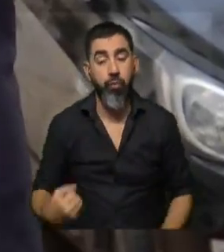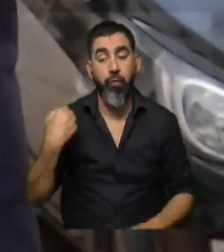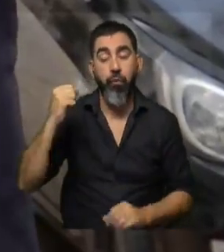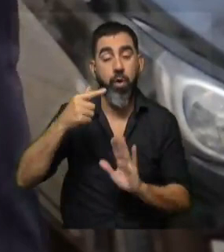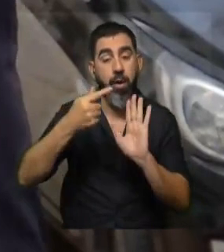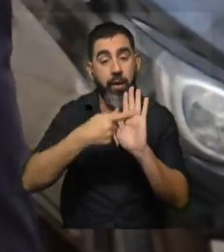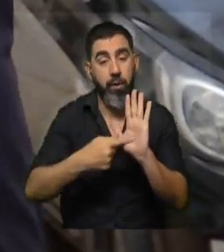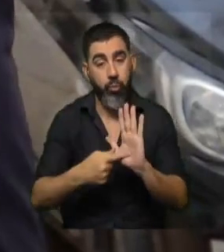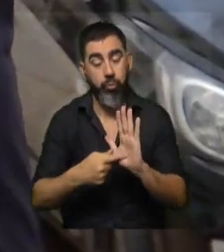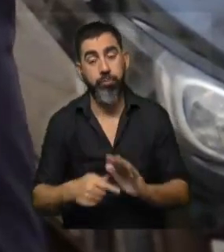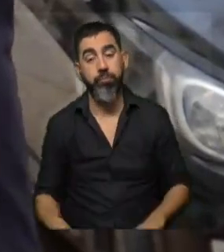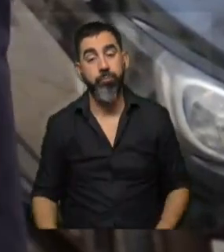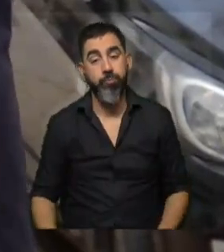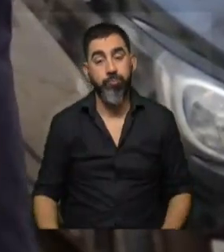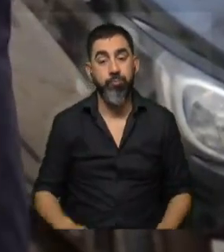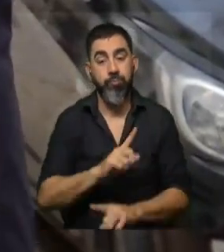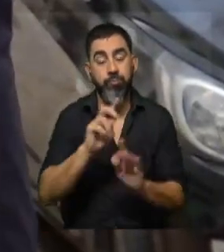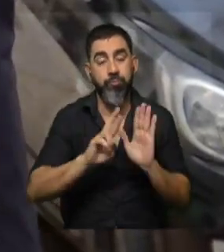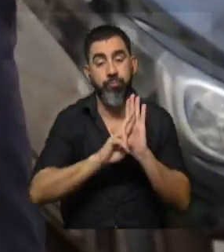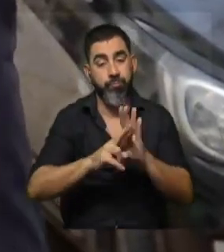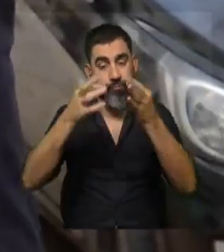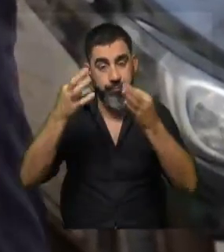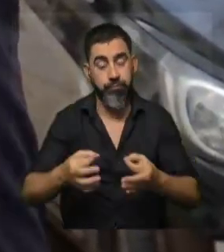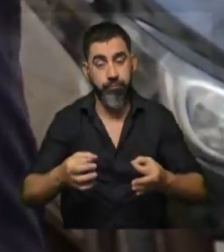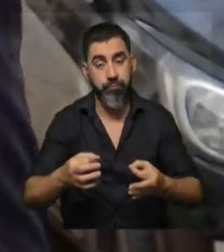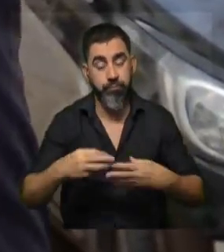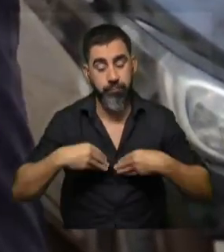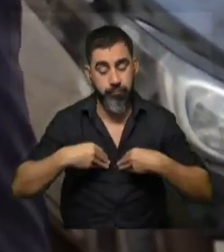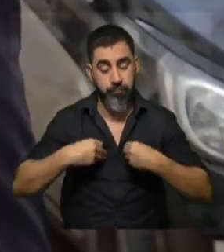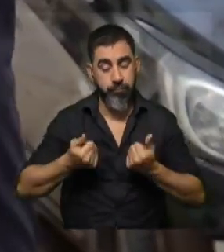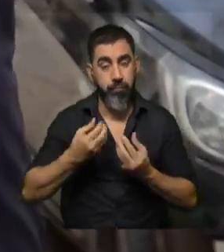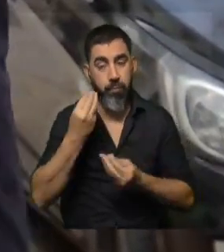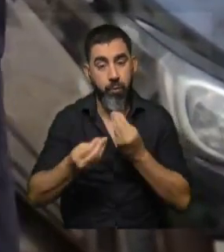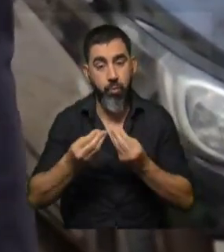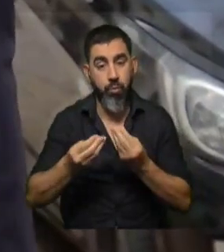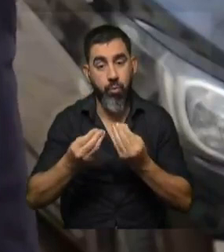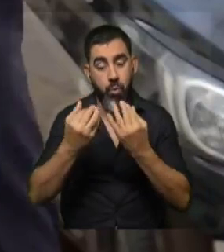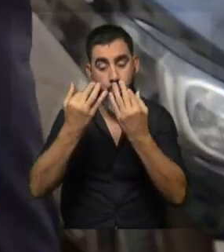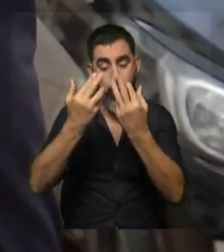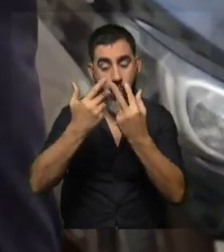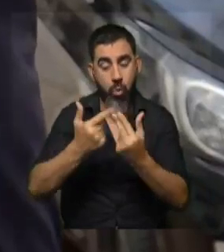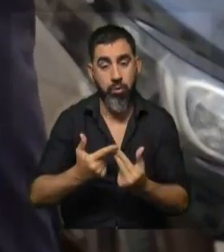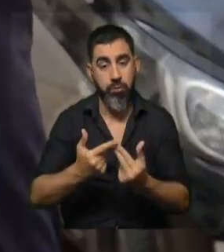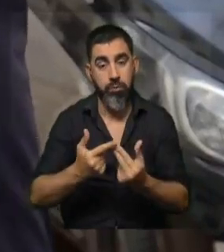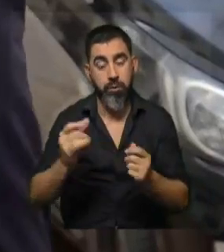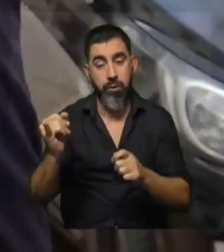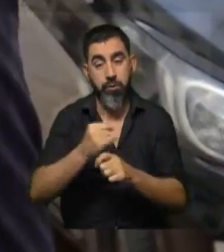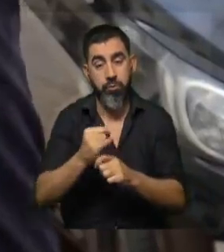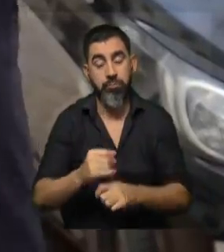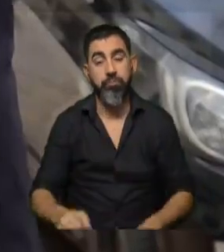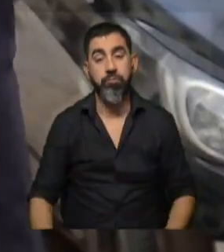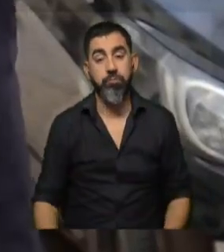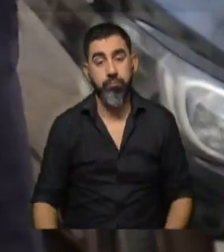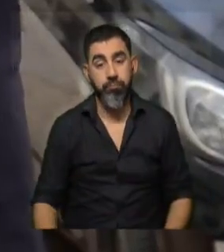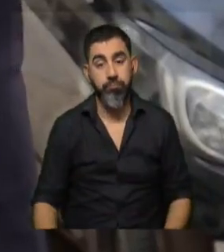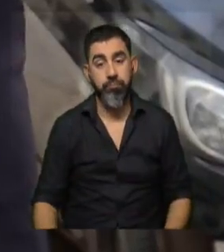los estatutos que no se representa realmente lo que es el sentir de cómo se debe organizar la la institución y bueno